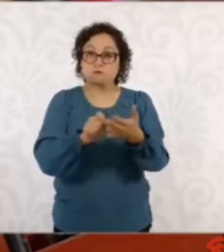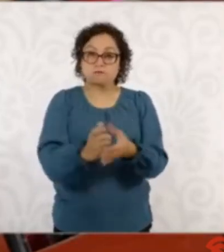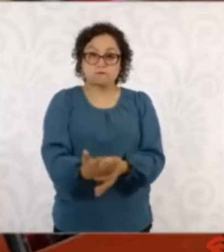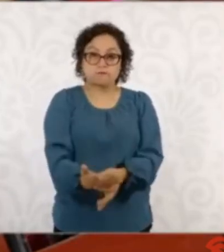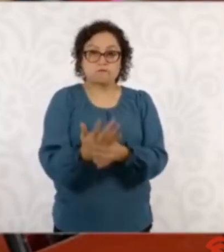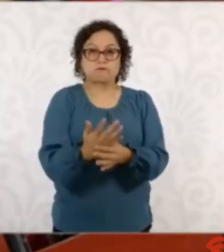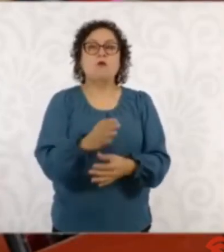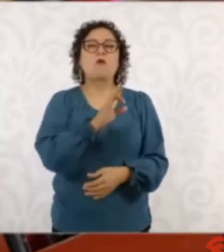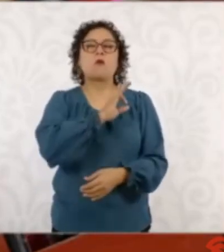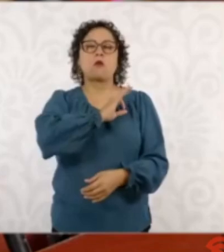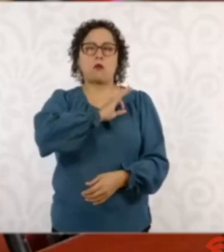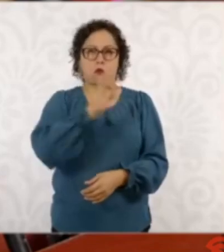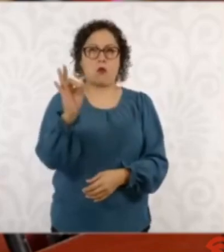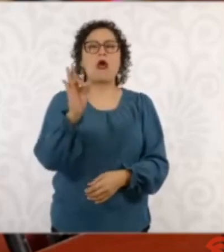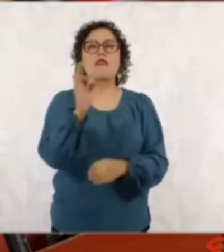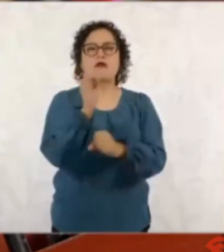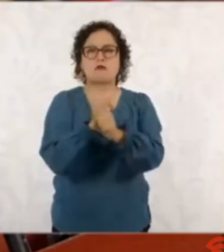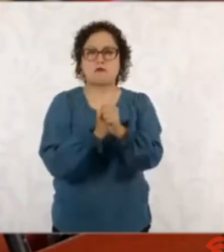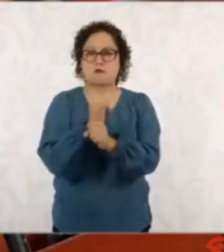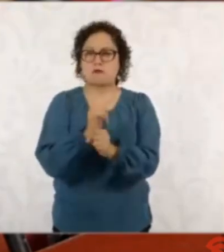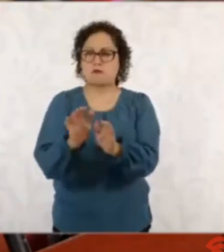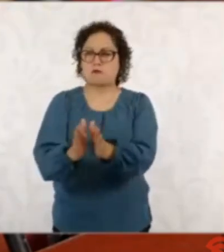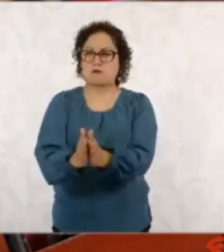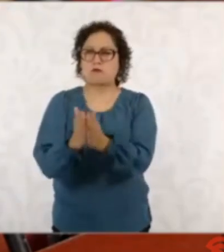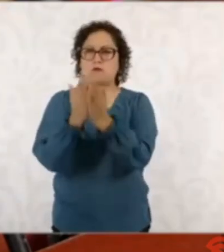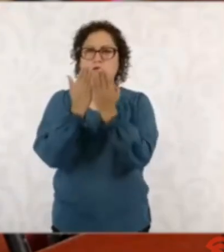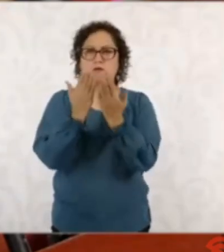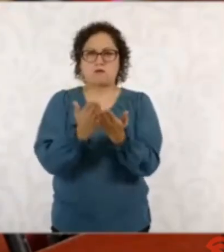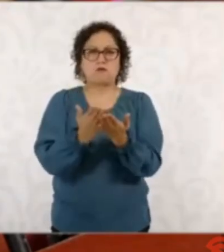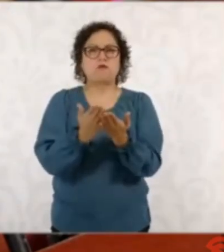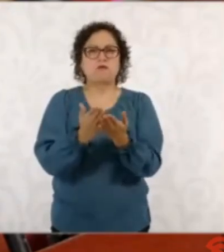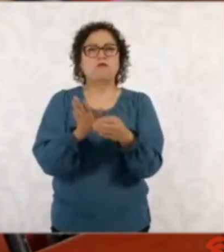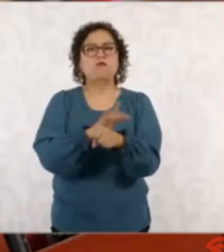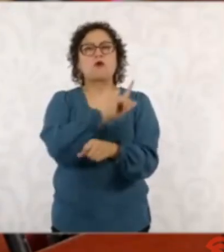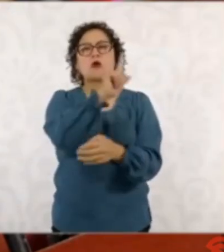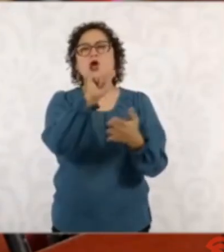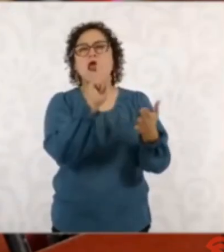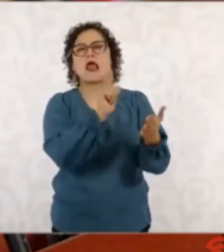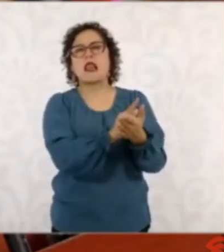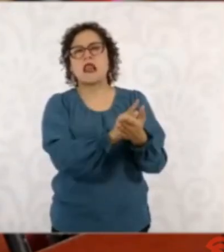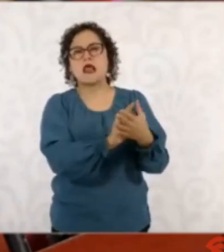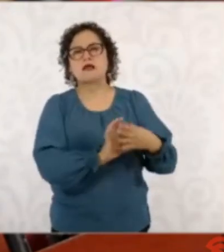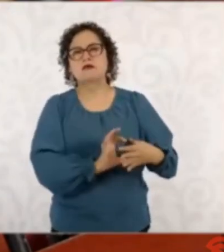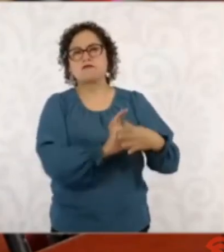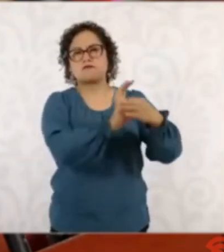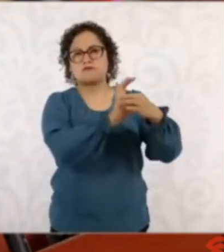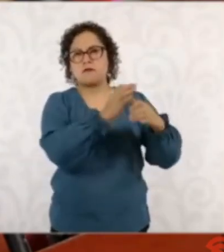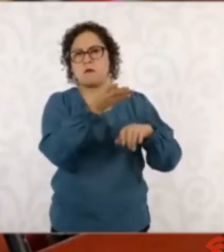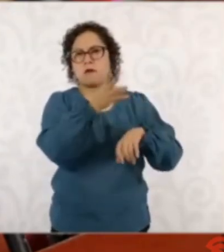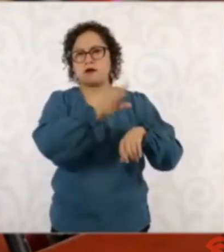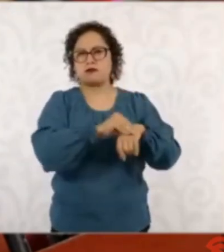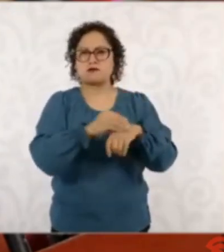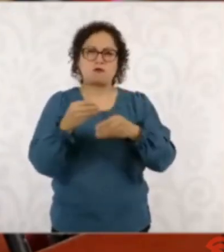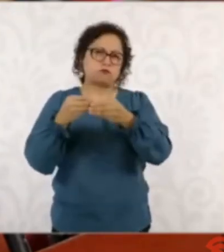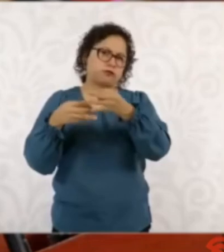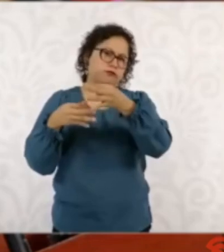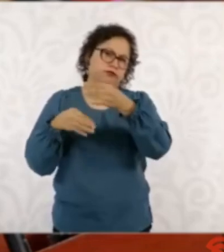expediente anteriormente indicado, con fundamento en todo lo que viene ahí, en todas las leyes, reglamentos,